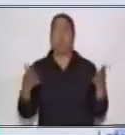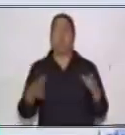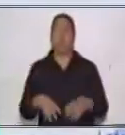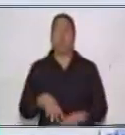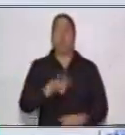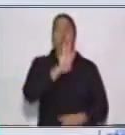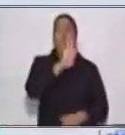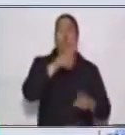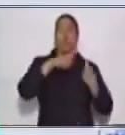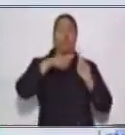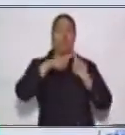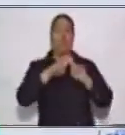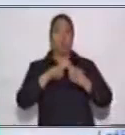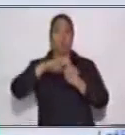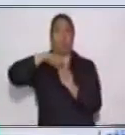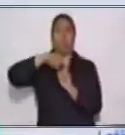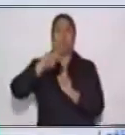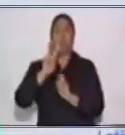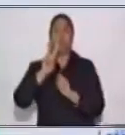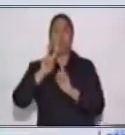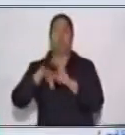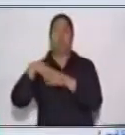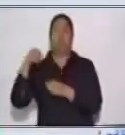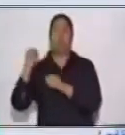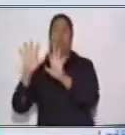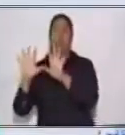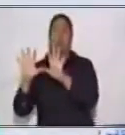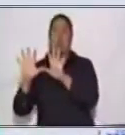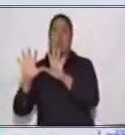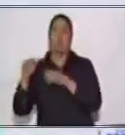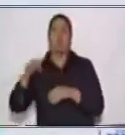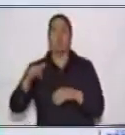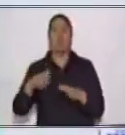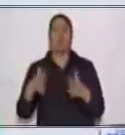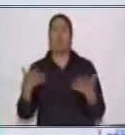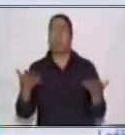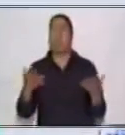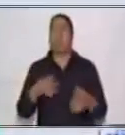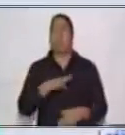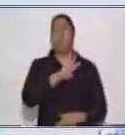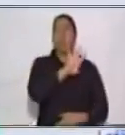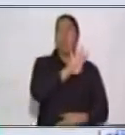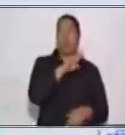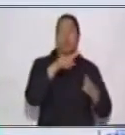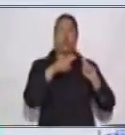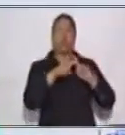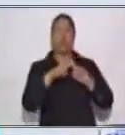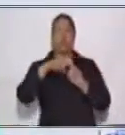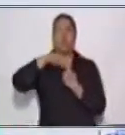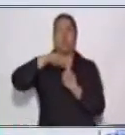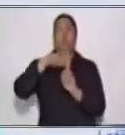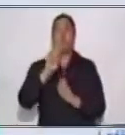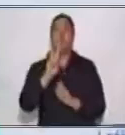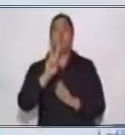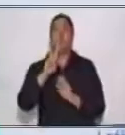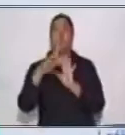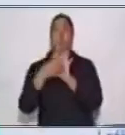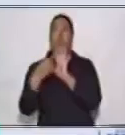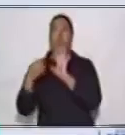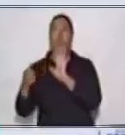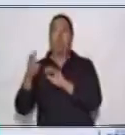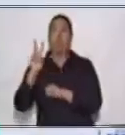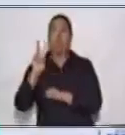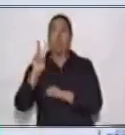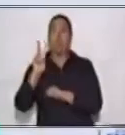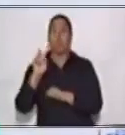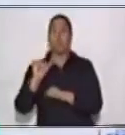4x más 2 igual a 10. Entonces ahora tenemos 4x más 2, le quito 2, ya le quité 2 acá,